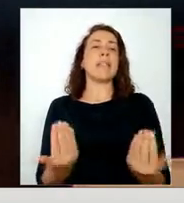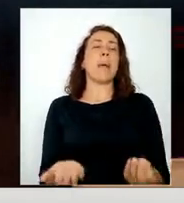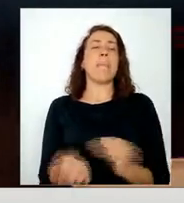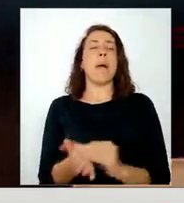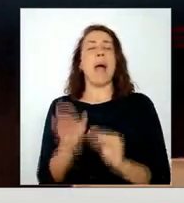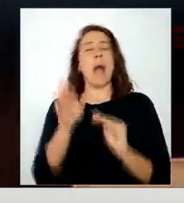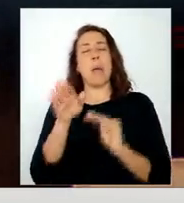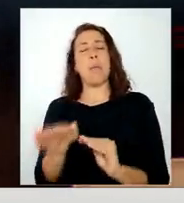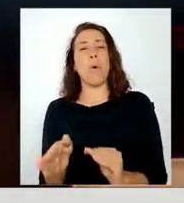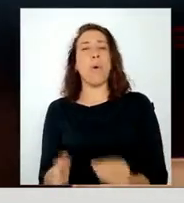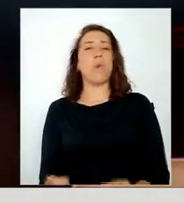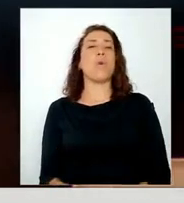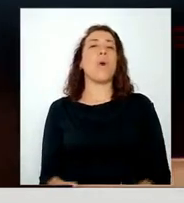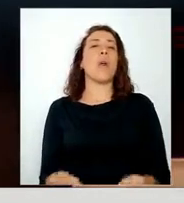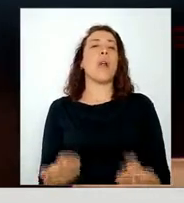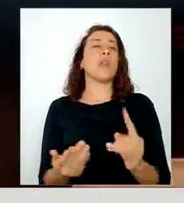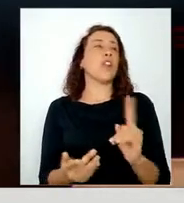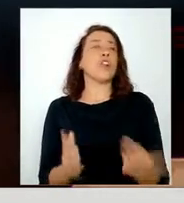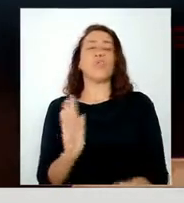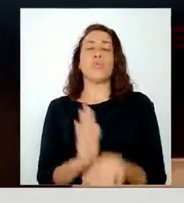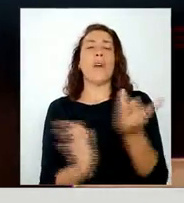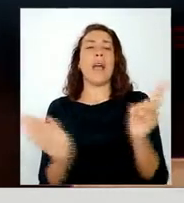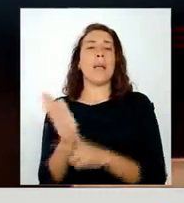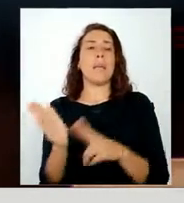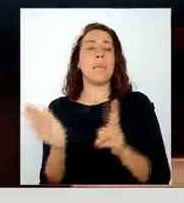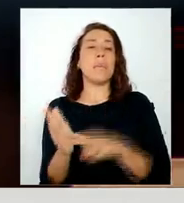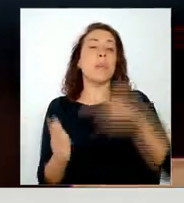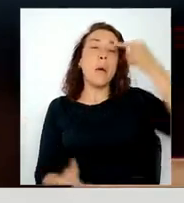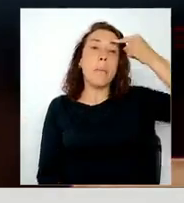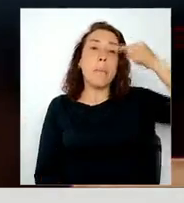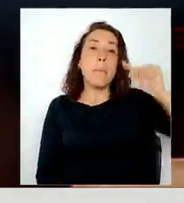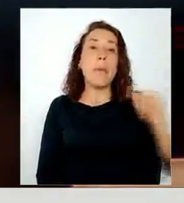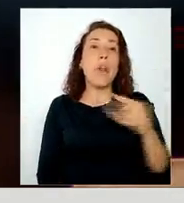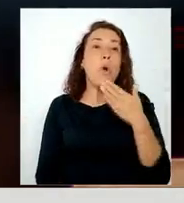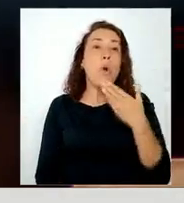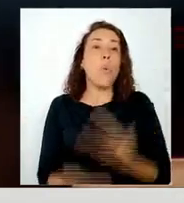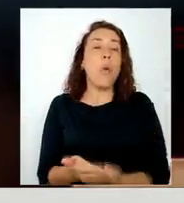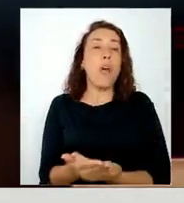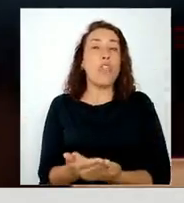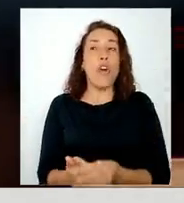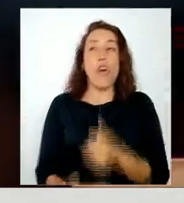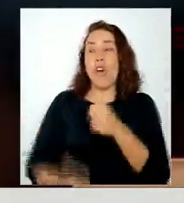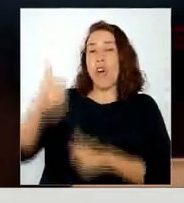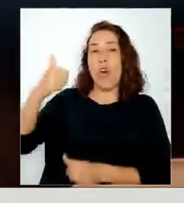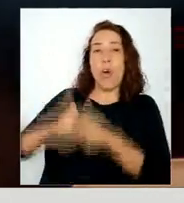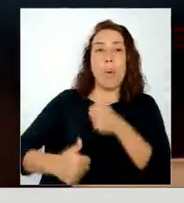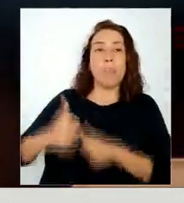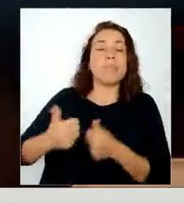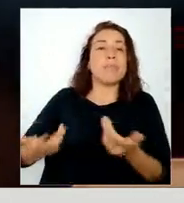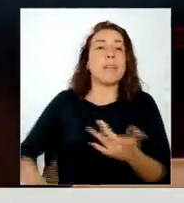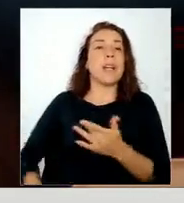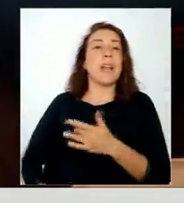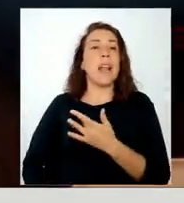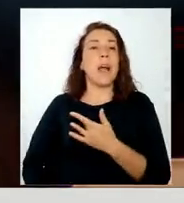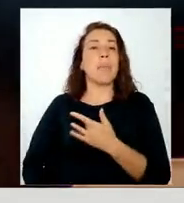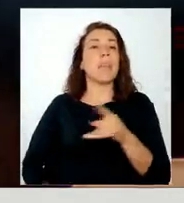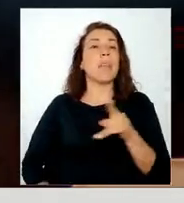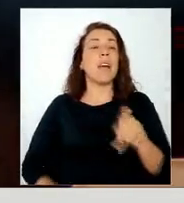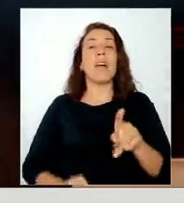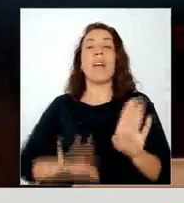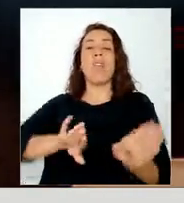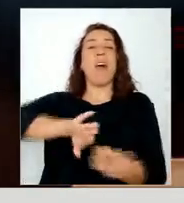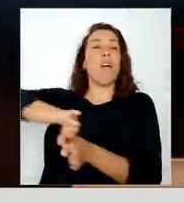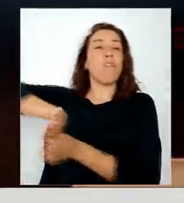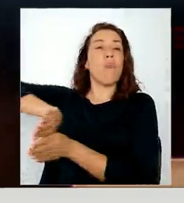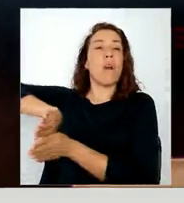es el aumento en los impuestos pero resulta a la hora de competir Lamentablemente son las que quedan fuera porque las grandes